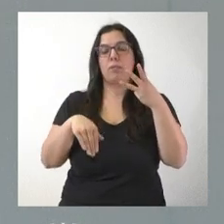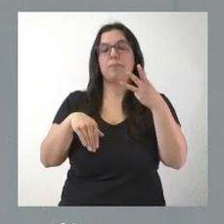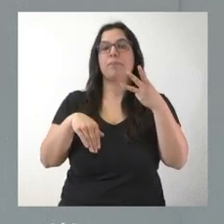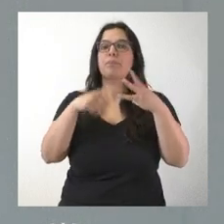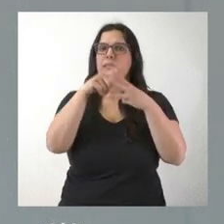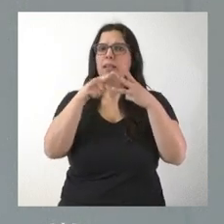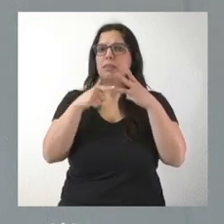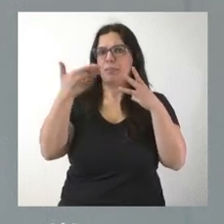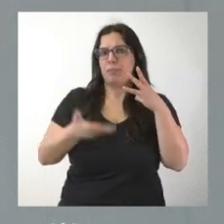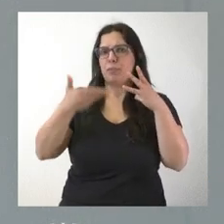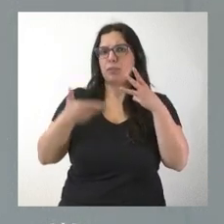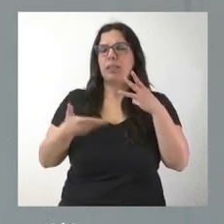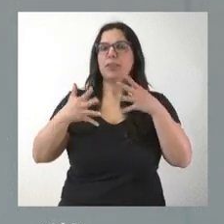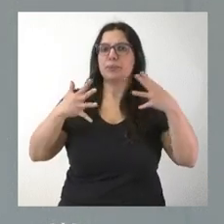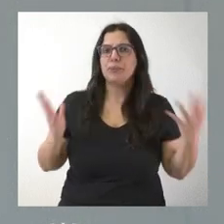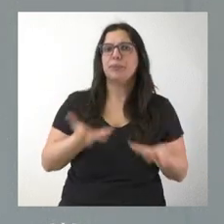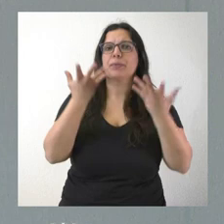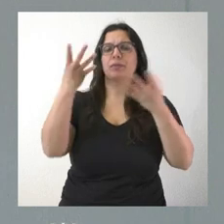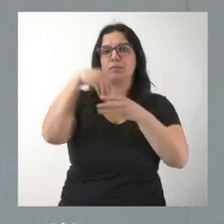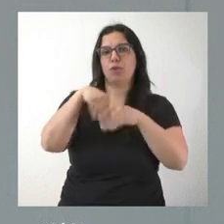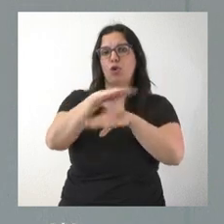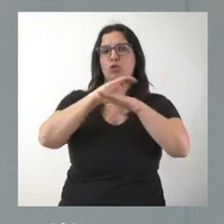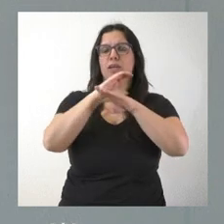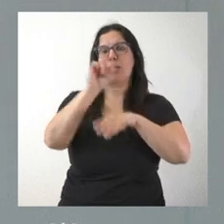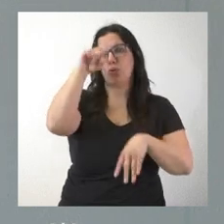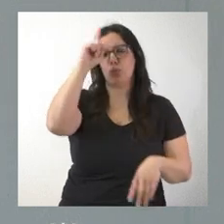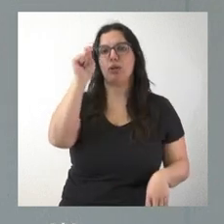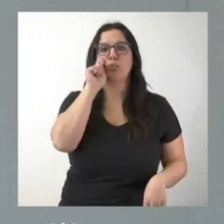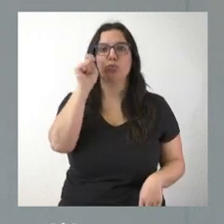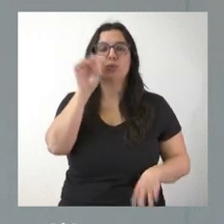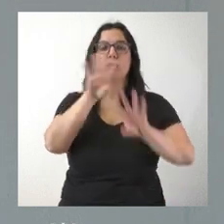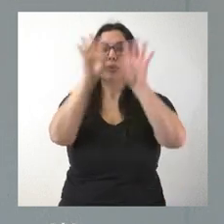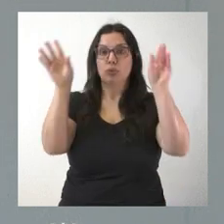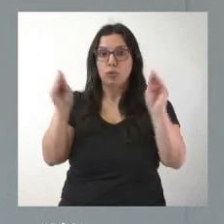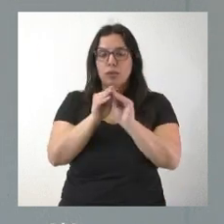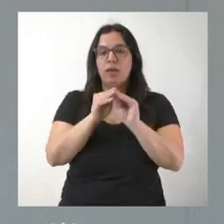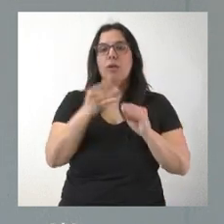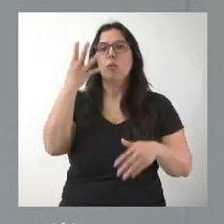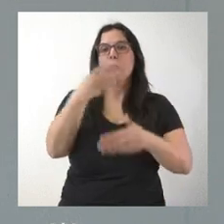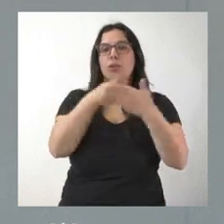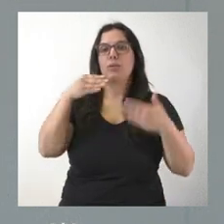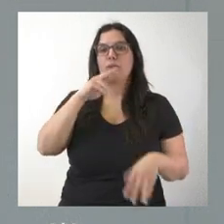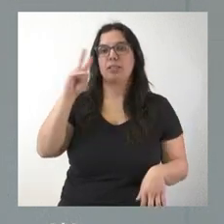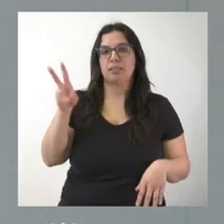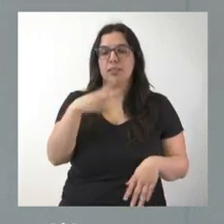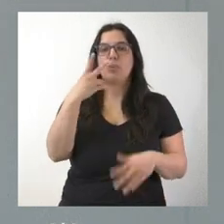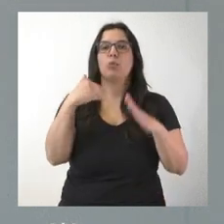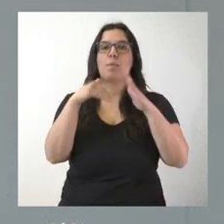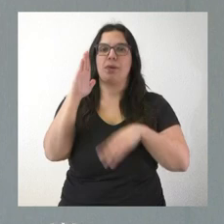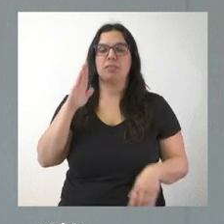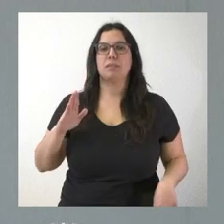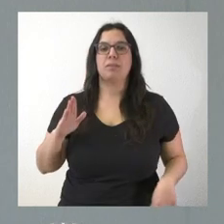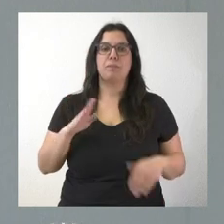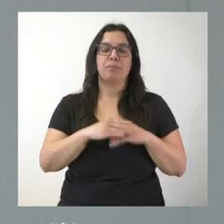expedientes impulsados por la consejería de cultura y turismo con un importe como les digo superior a los 4 millones de euros